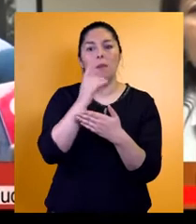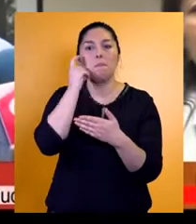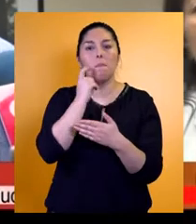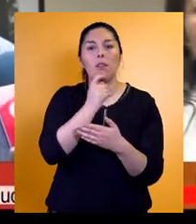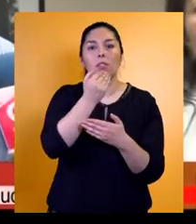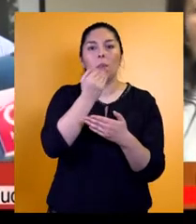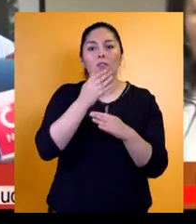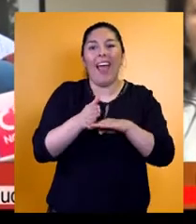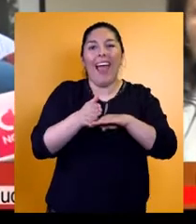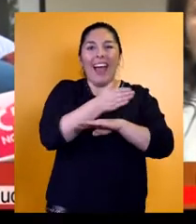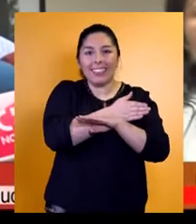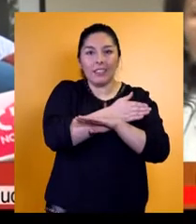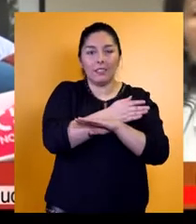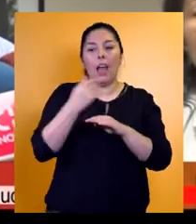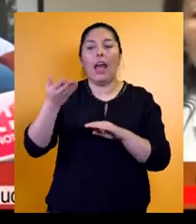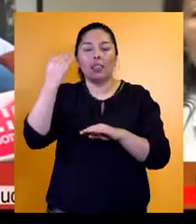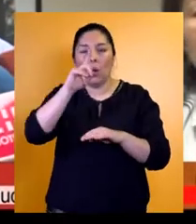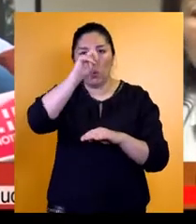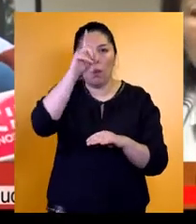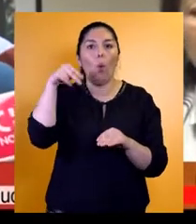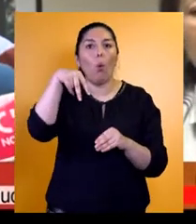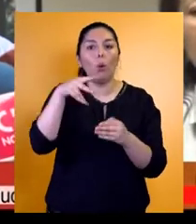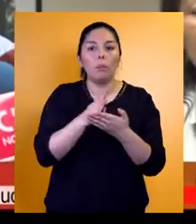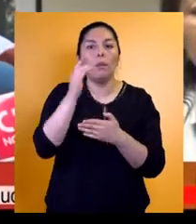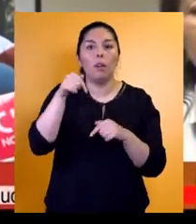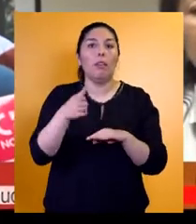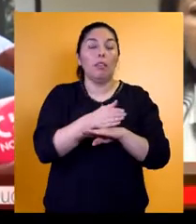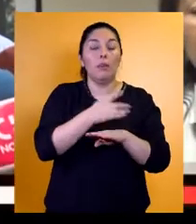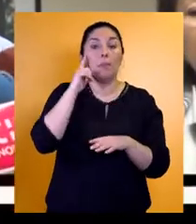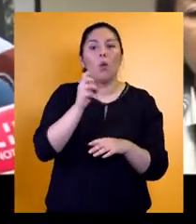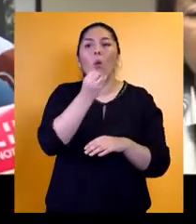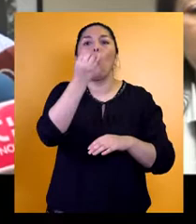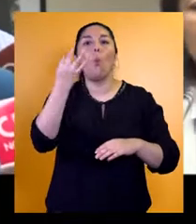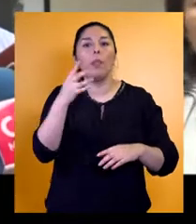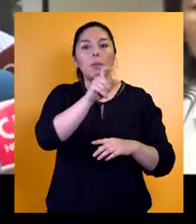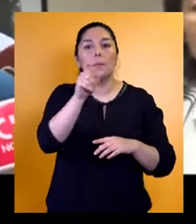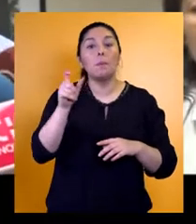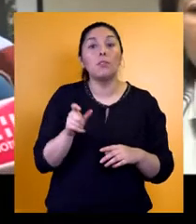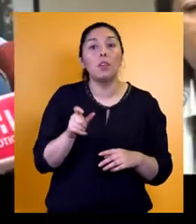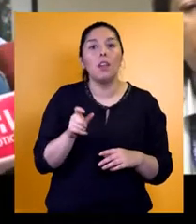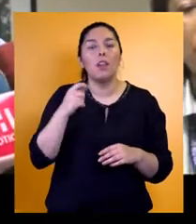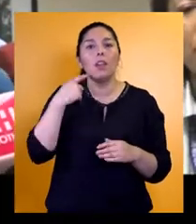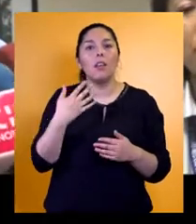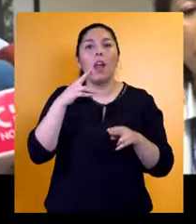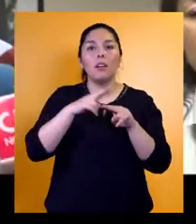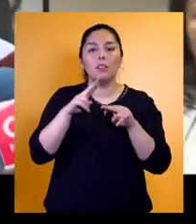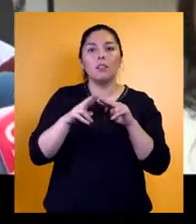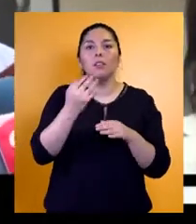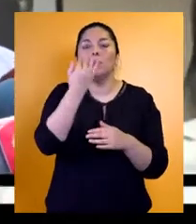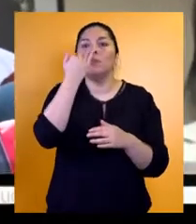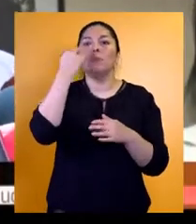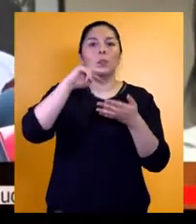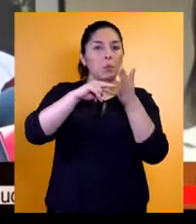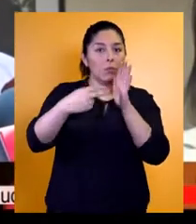mes de mayo. Y respecto a la cantidad de pacientes infectados, está dentro